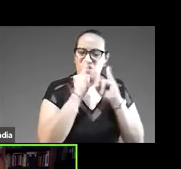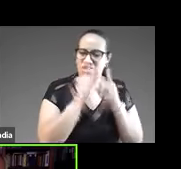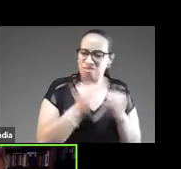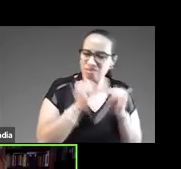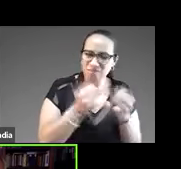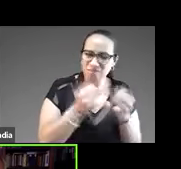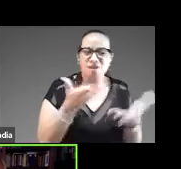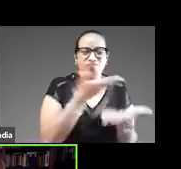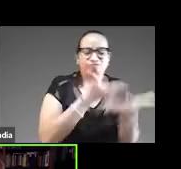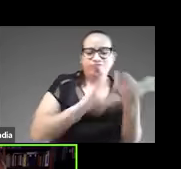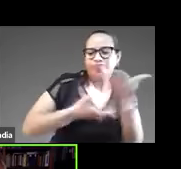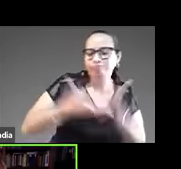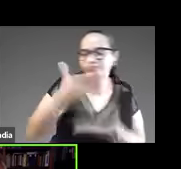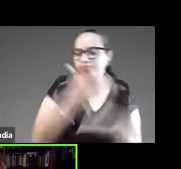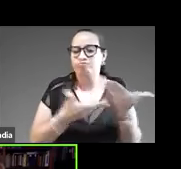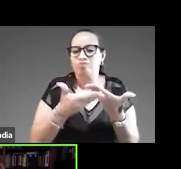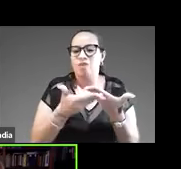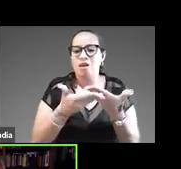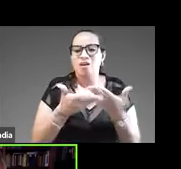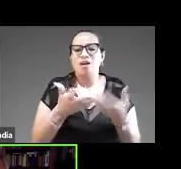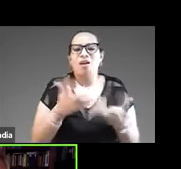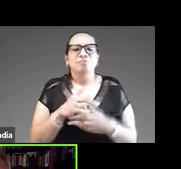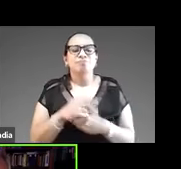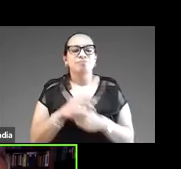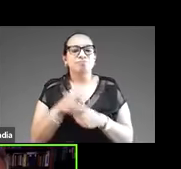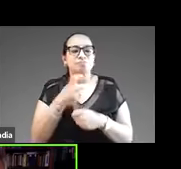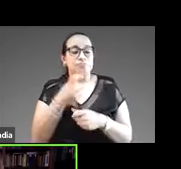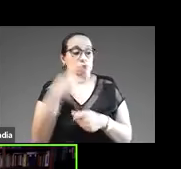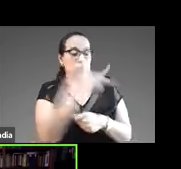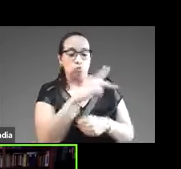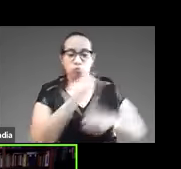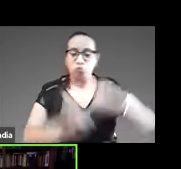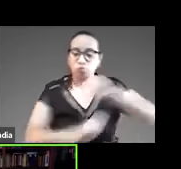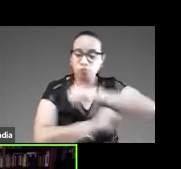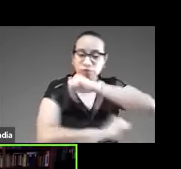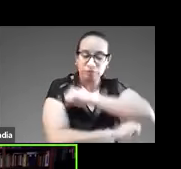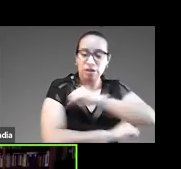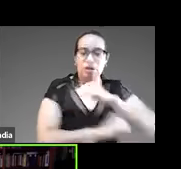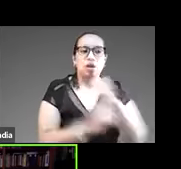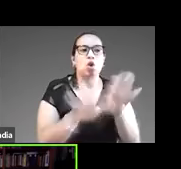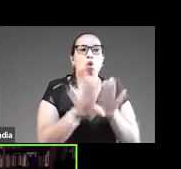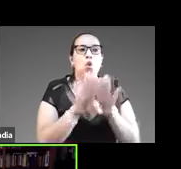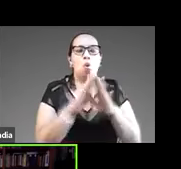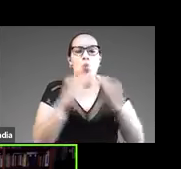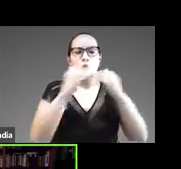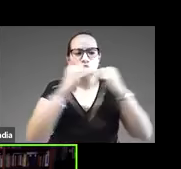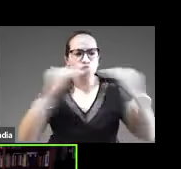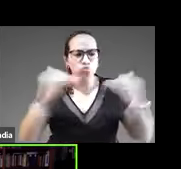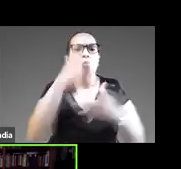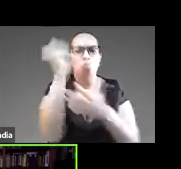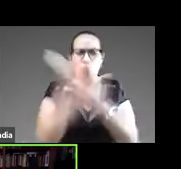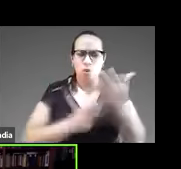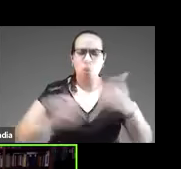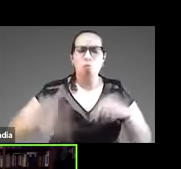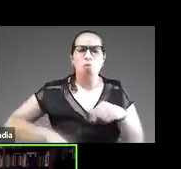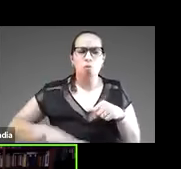colectiva, esa autonomía relativa de los pilares que forman parte de una estructura, de un programa de gobierno que tienen una